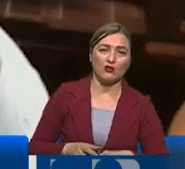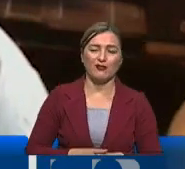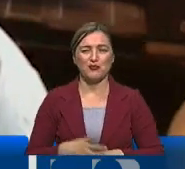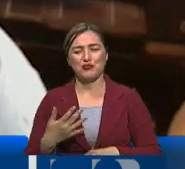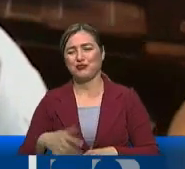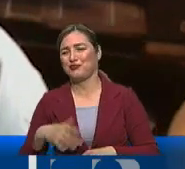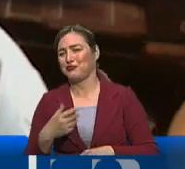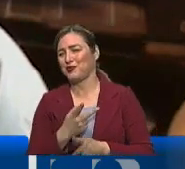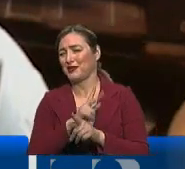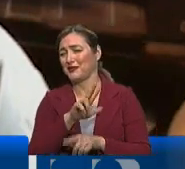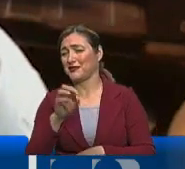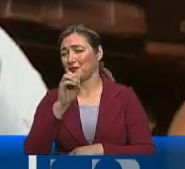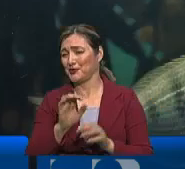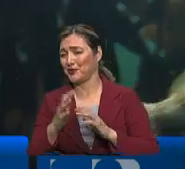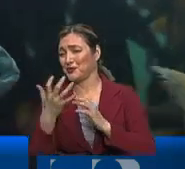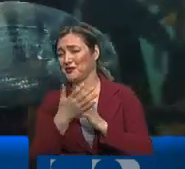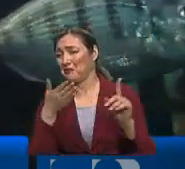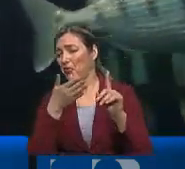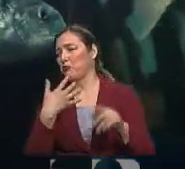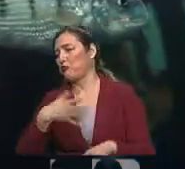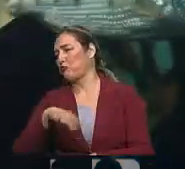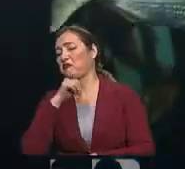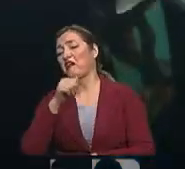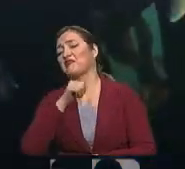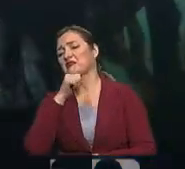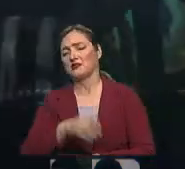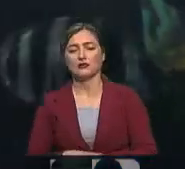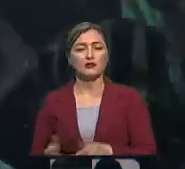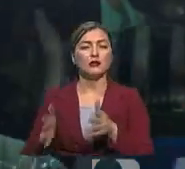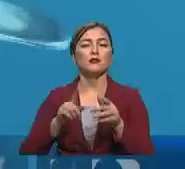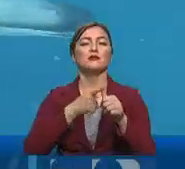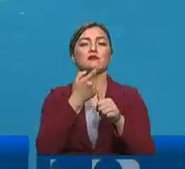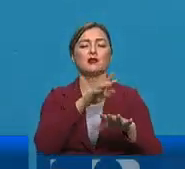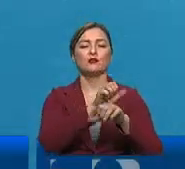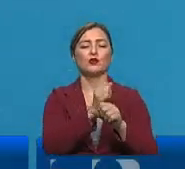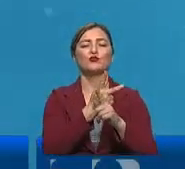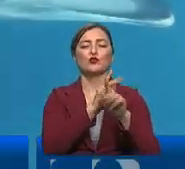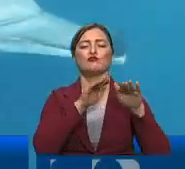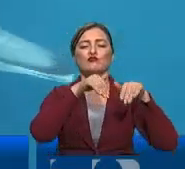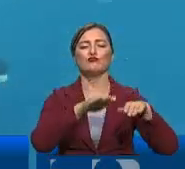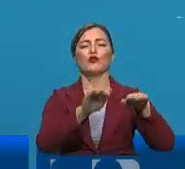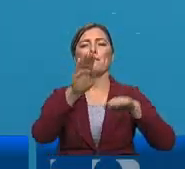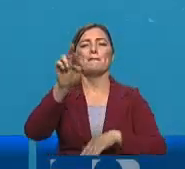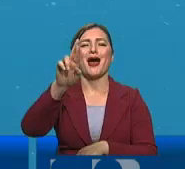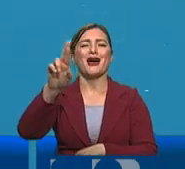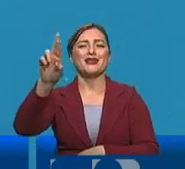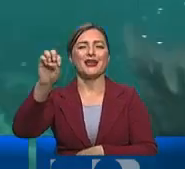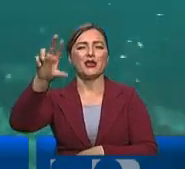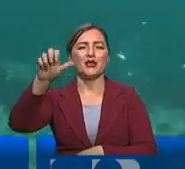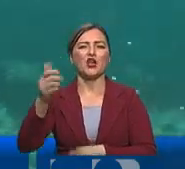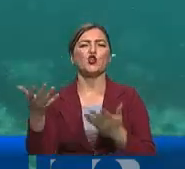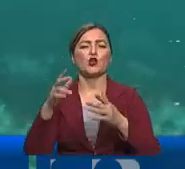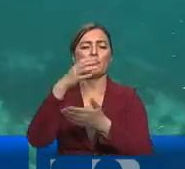de proteger el 30% de nuestros océanos. La primera reserva marina creada en el mundo fue la Gran Barrera y está situada en Australia. En el